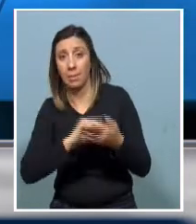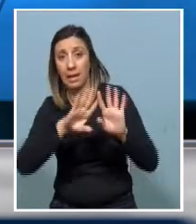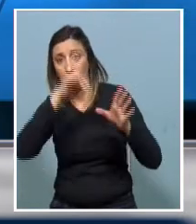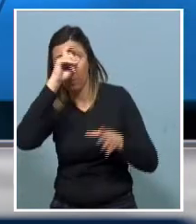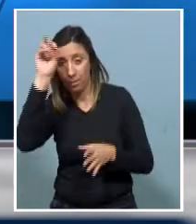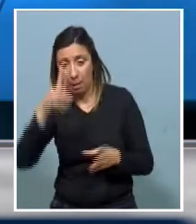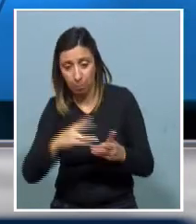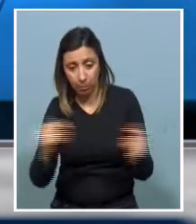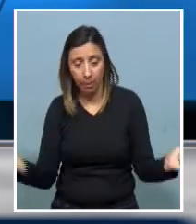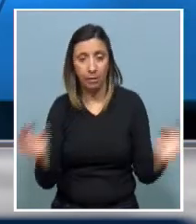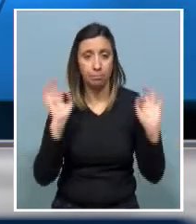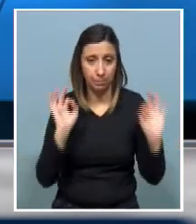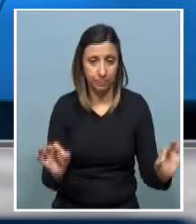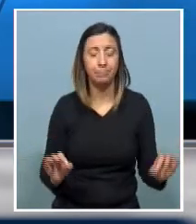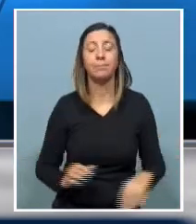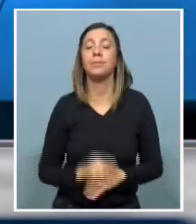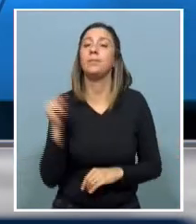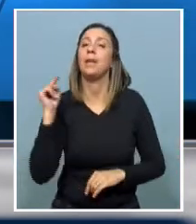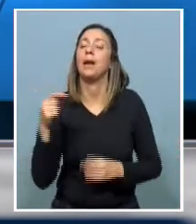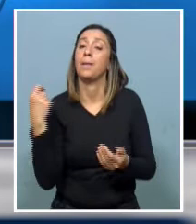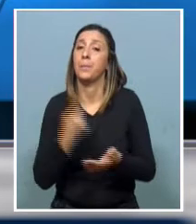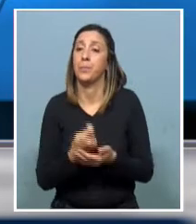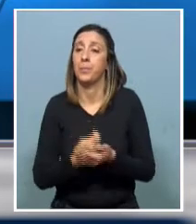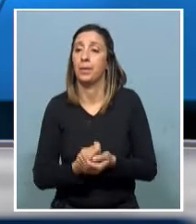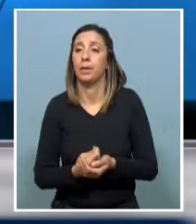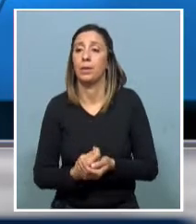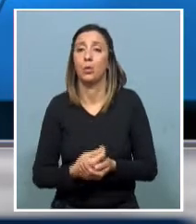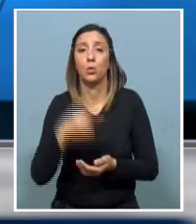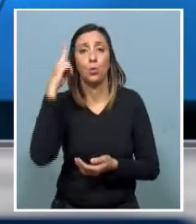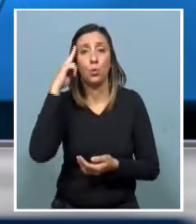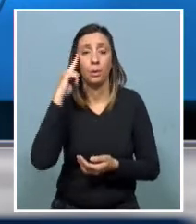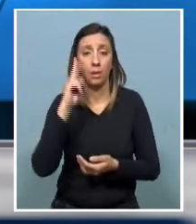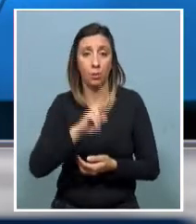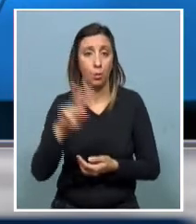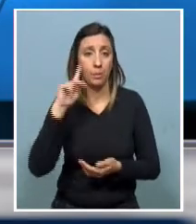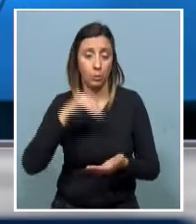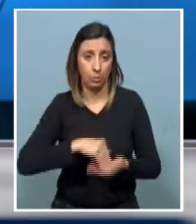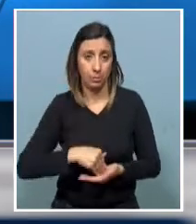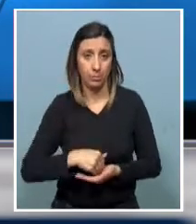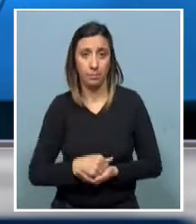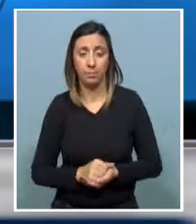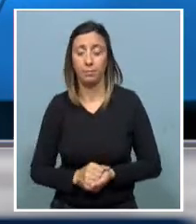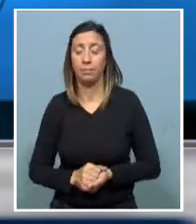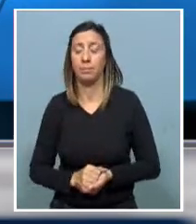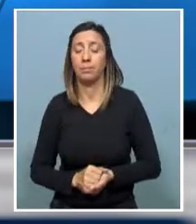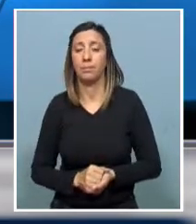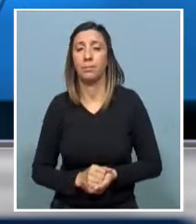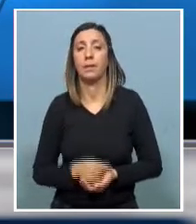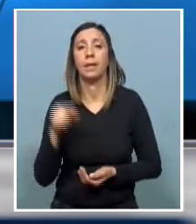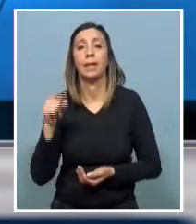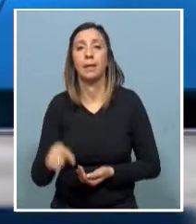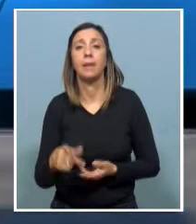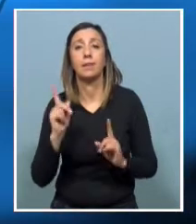de Merlo. Justamente ahí está el monto del pliego licitatorio de más de 92 millones de pesos, que van a tener las